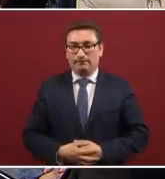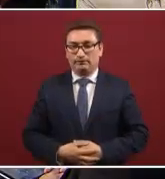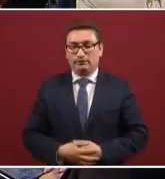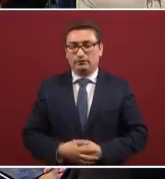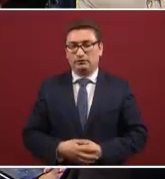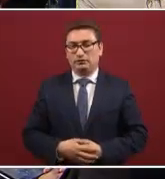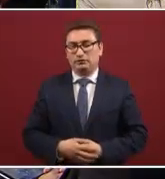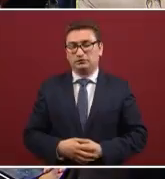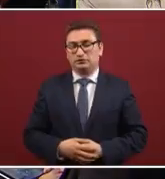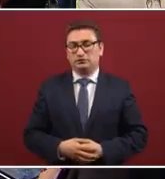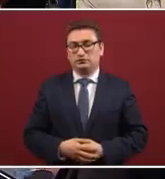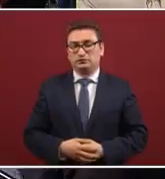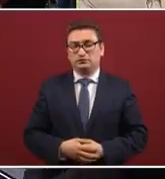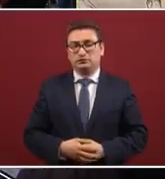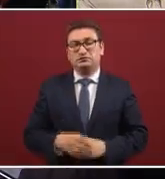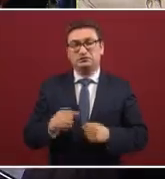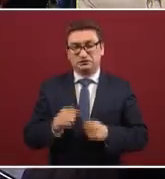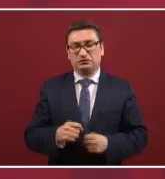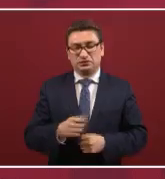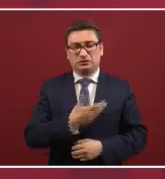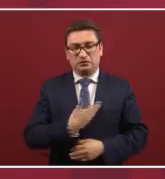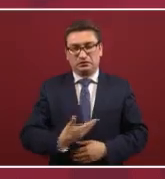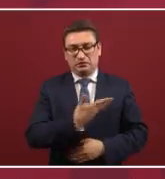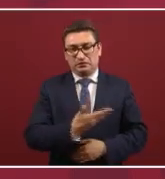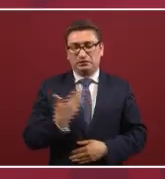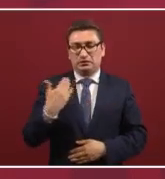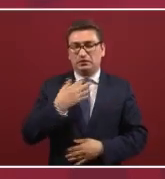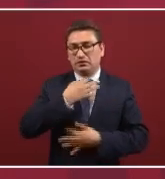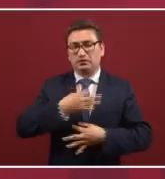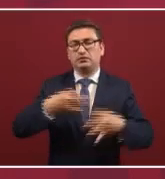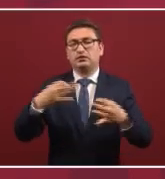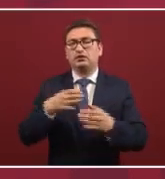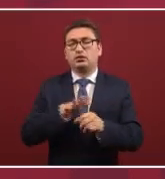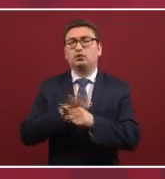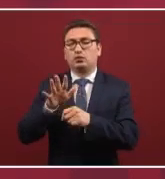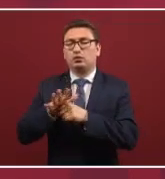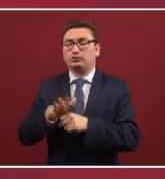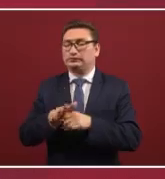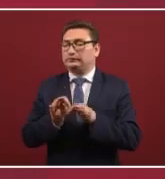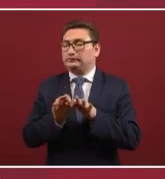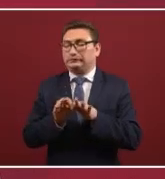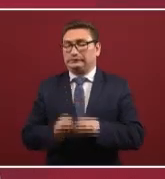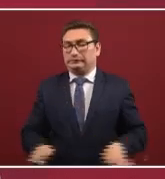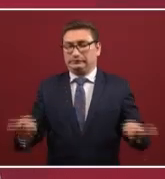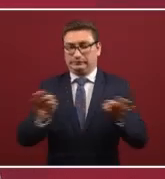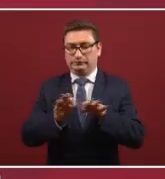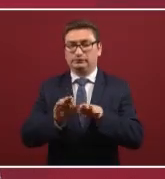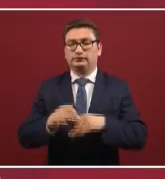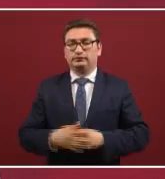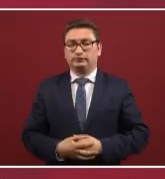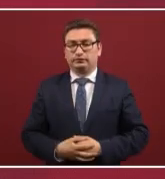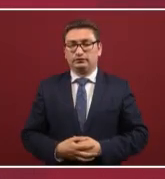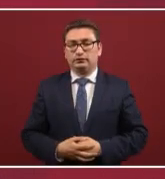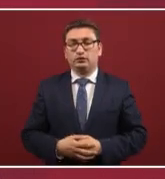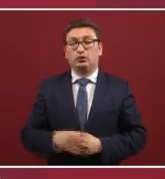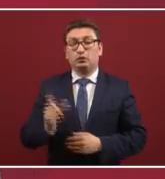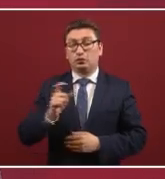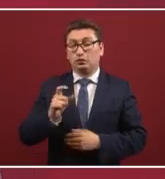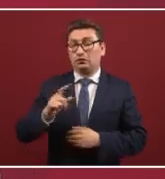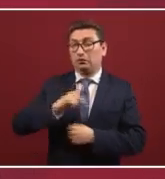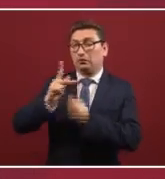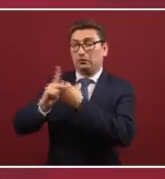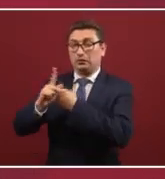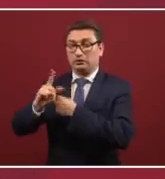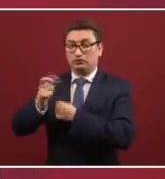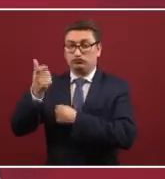día de hoy ha dado a conocer el señor presidente de la República va a ser una señal muy poderosa para las inversiones que tienen planeadas.